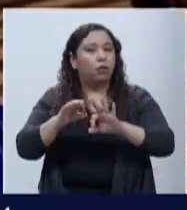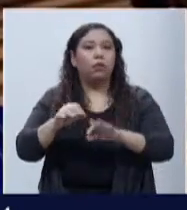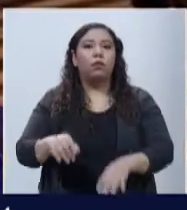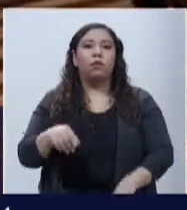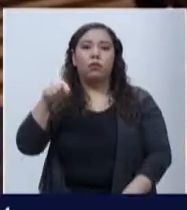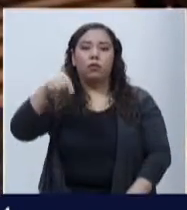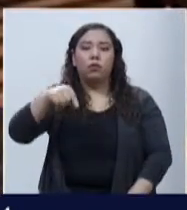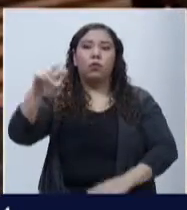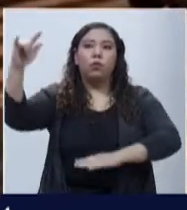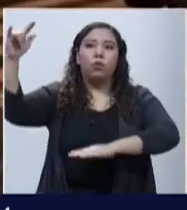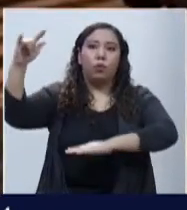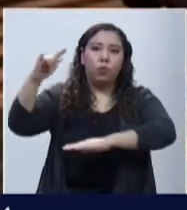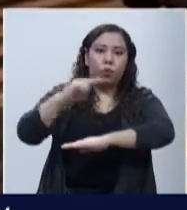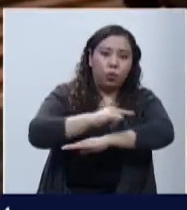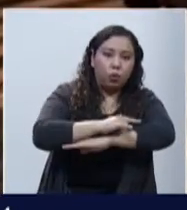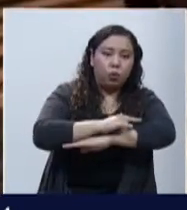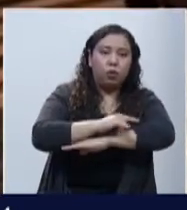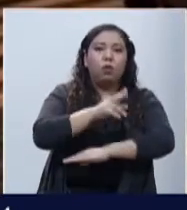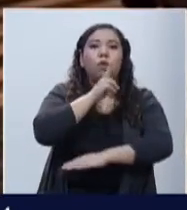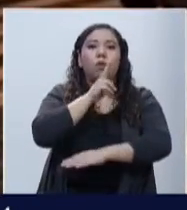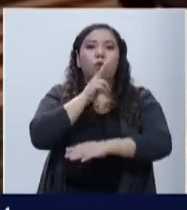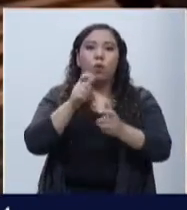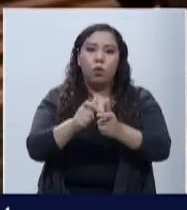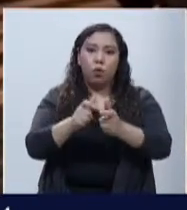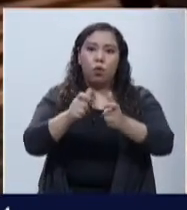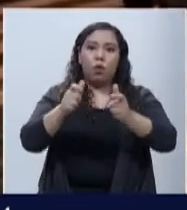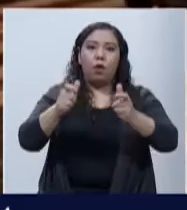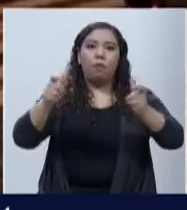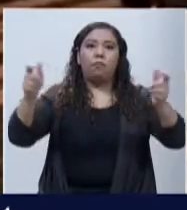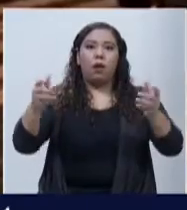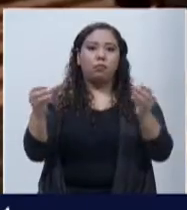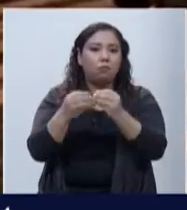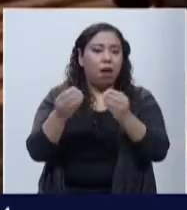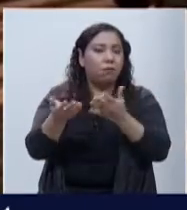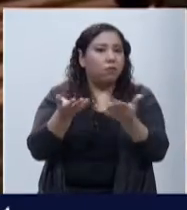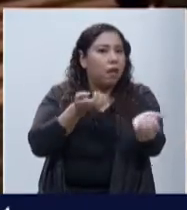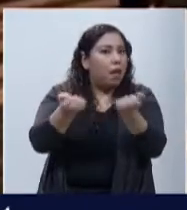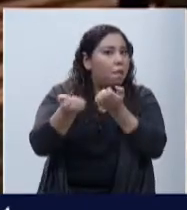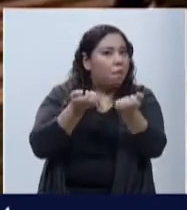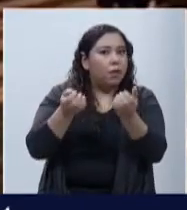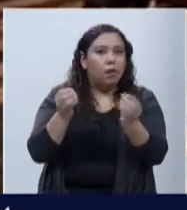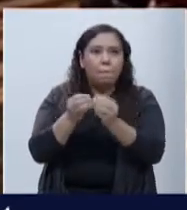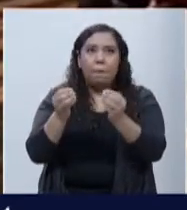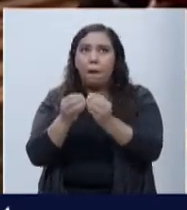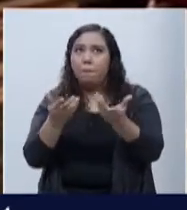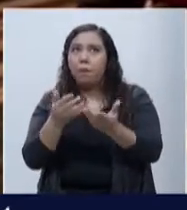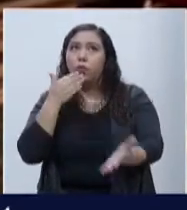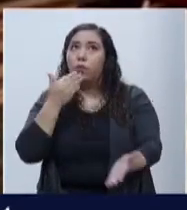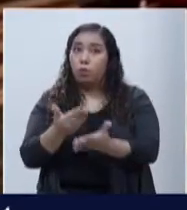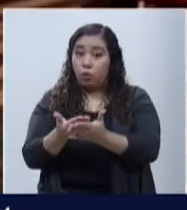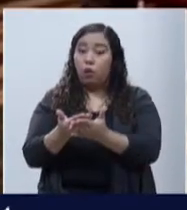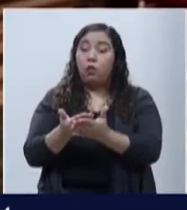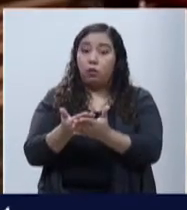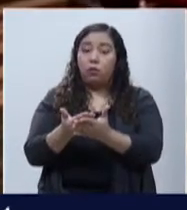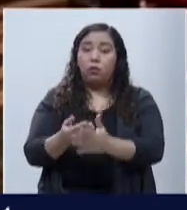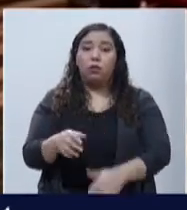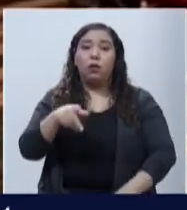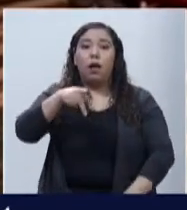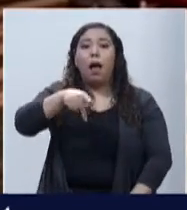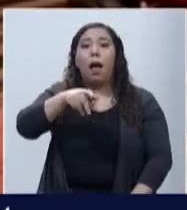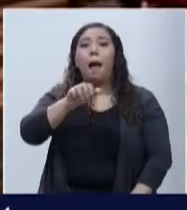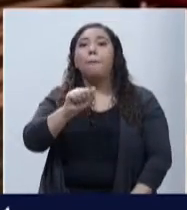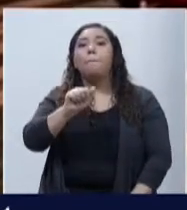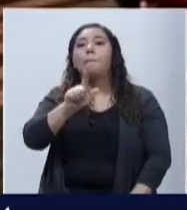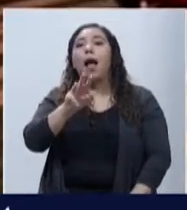el crecimiento de la aviación en honduras y por supuesto un paso muy bien acertado de parte de palmerola